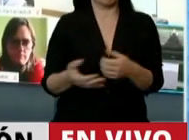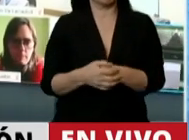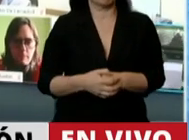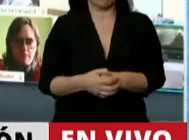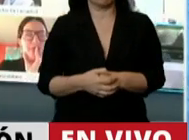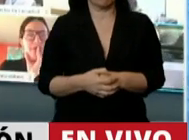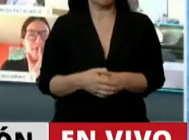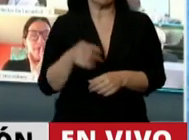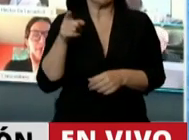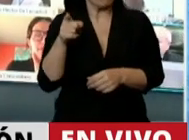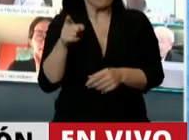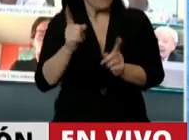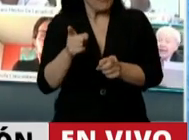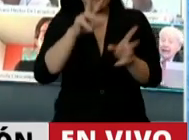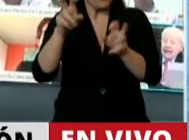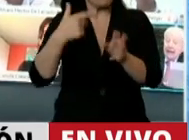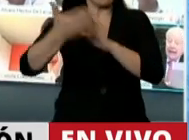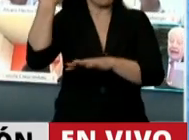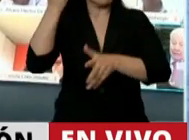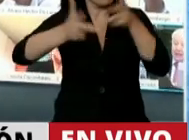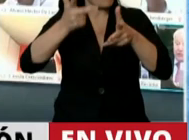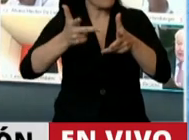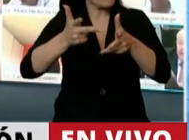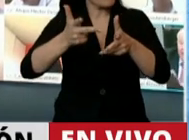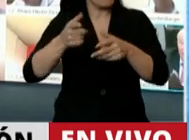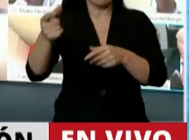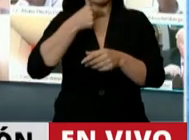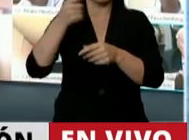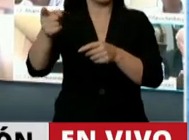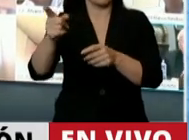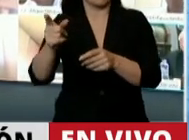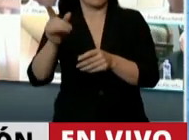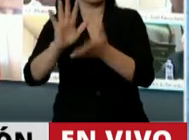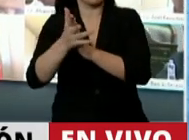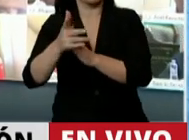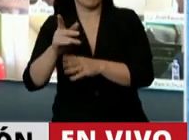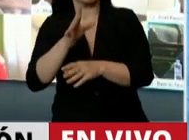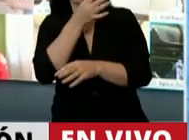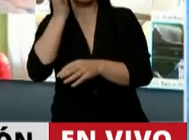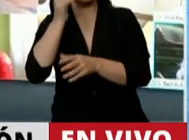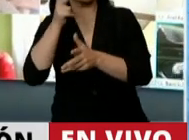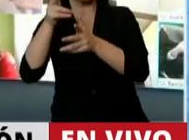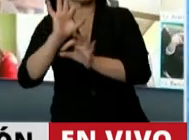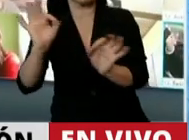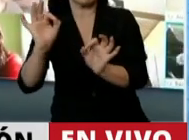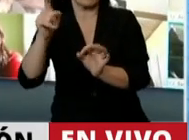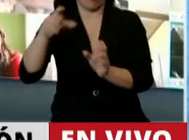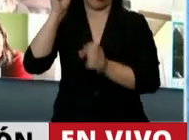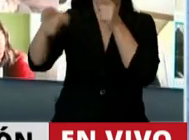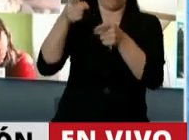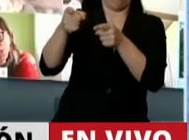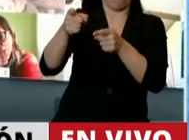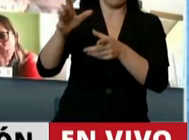Eso es a lo que me refería. Buscan silenciar la palabra, buscan silenciar las